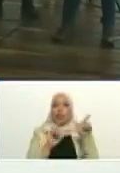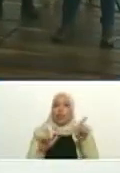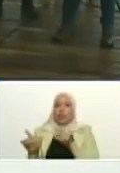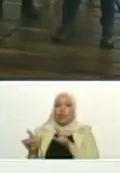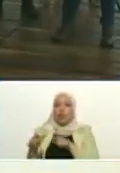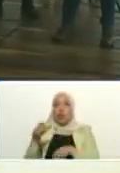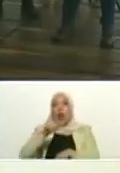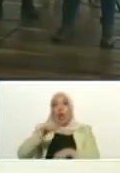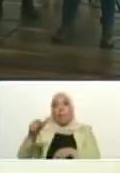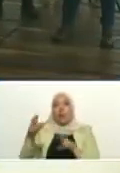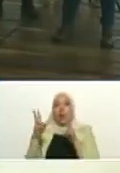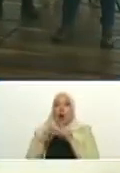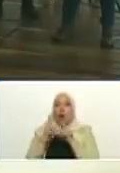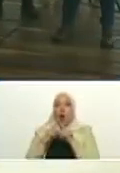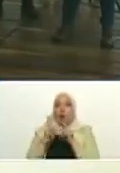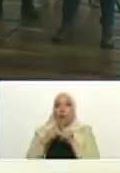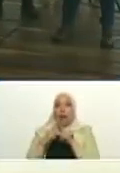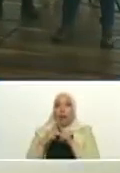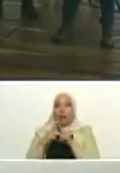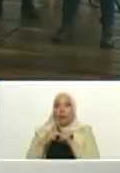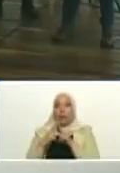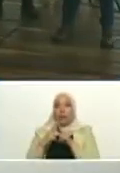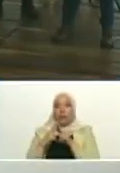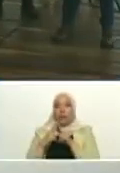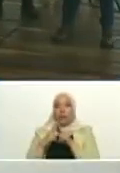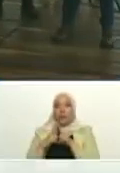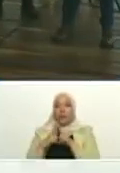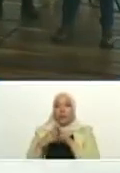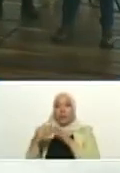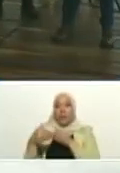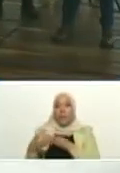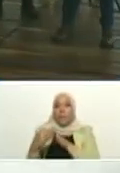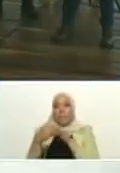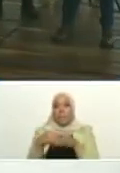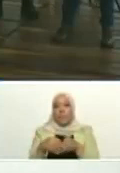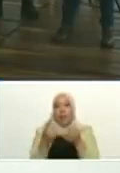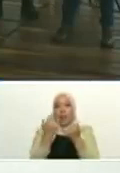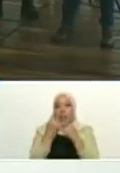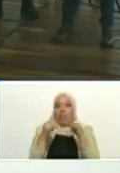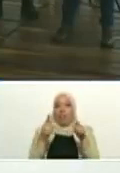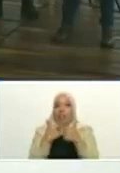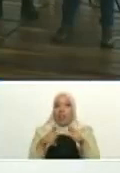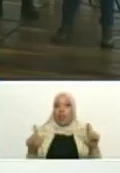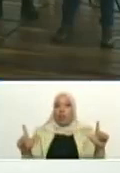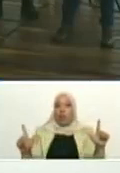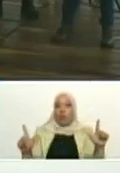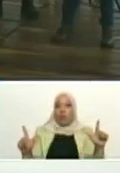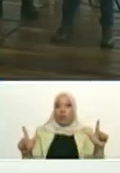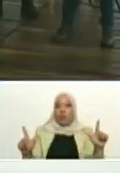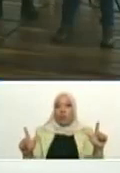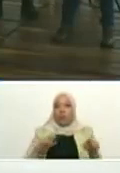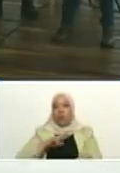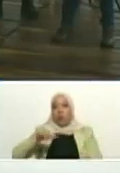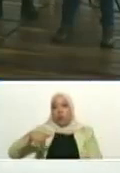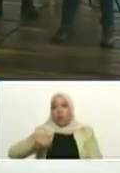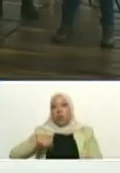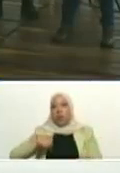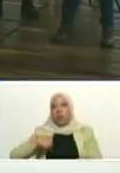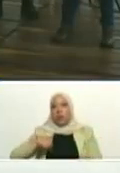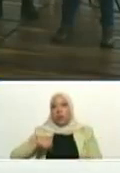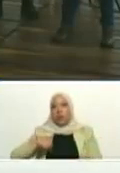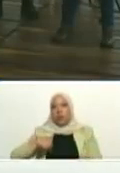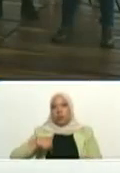que la gente conozca. El barco Libertador con que nuestro